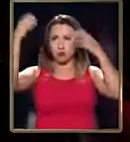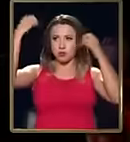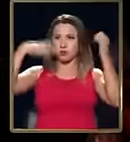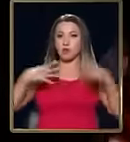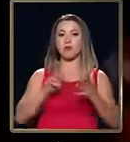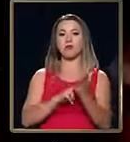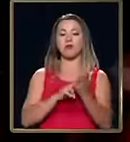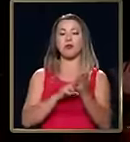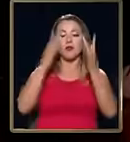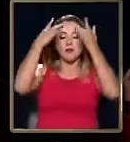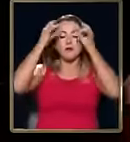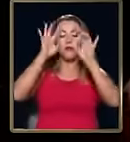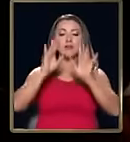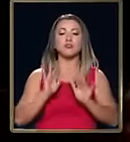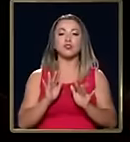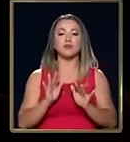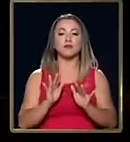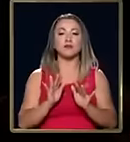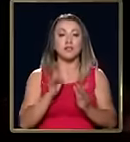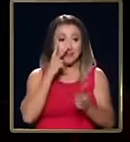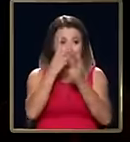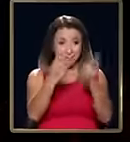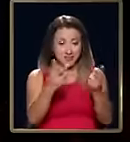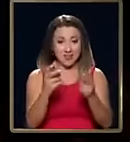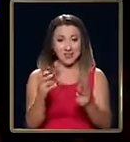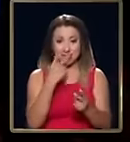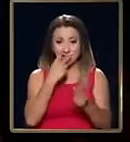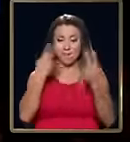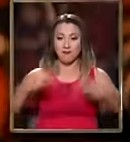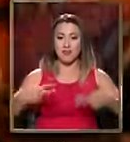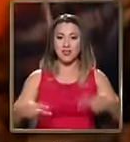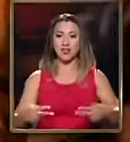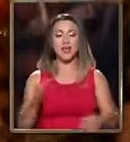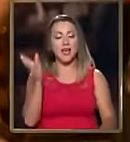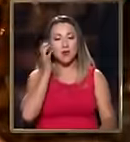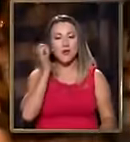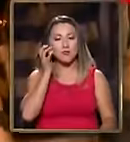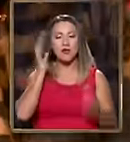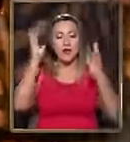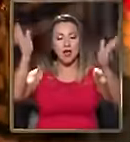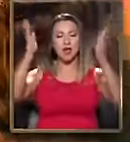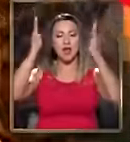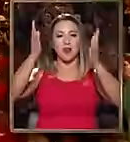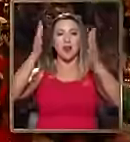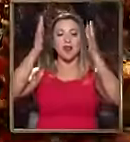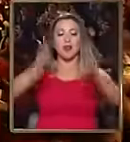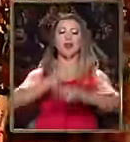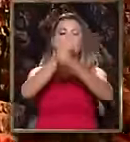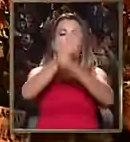jajá. Quiero que vea a la Quinta Vergara. Escucha, Juan Luis.